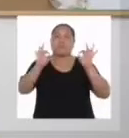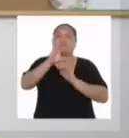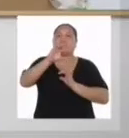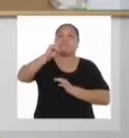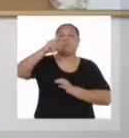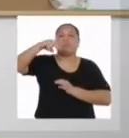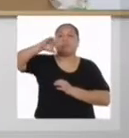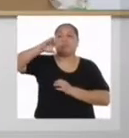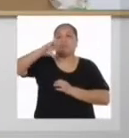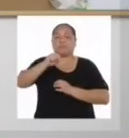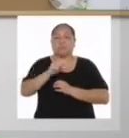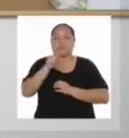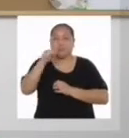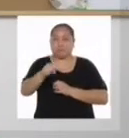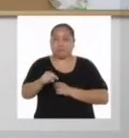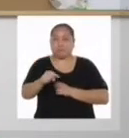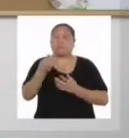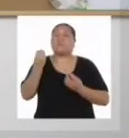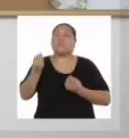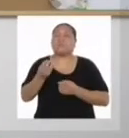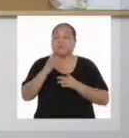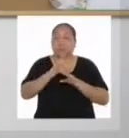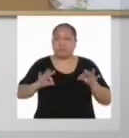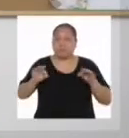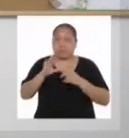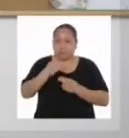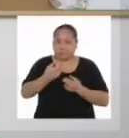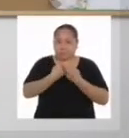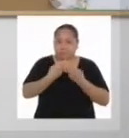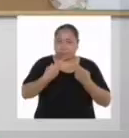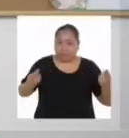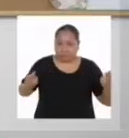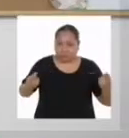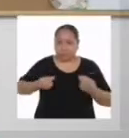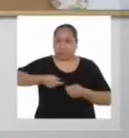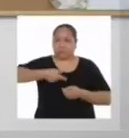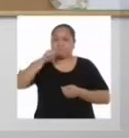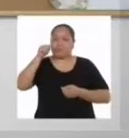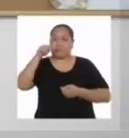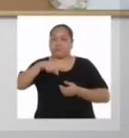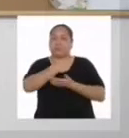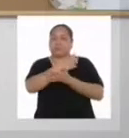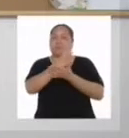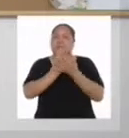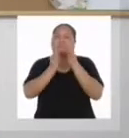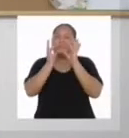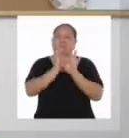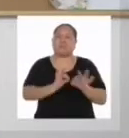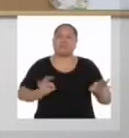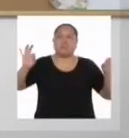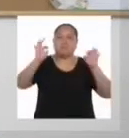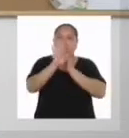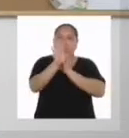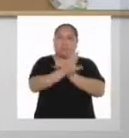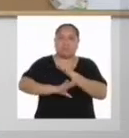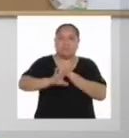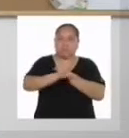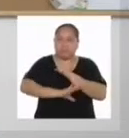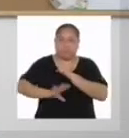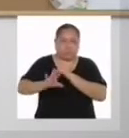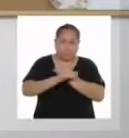las cuencas hidrográficas radica en que los recursos de agua son un componente esencial y una